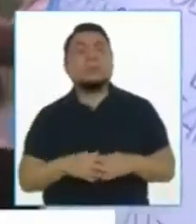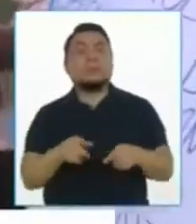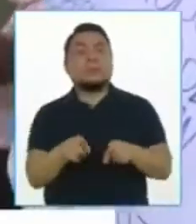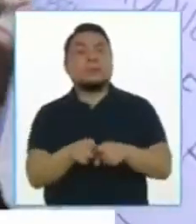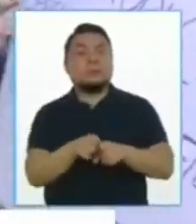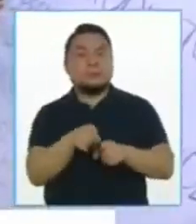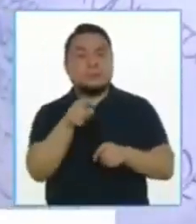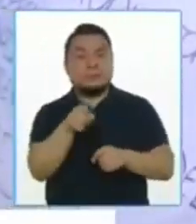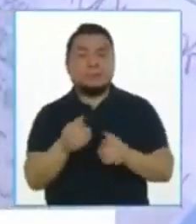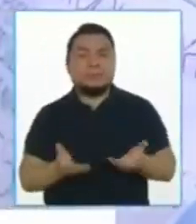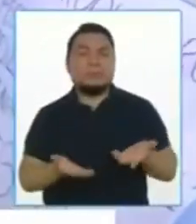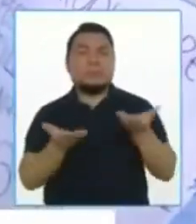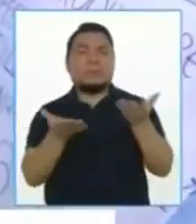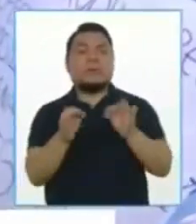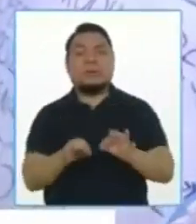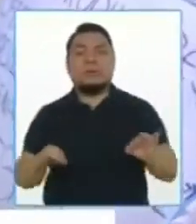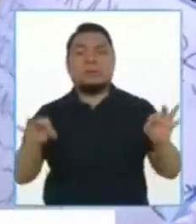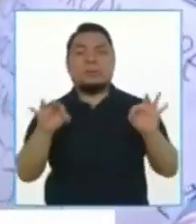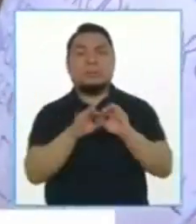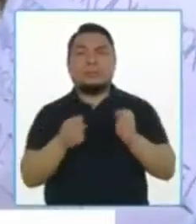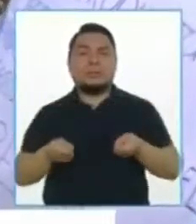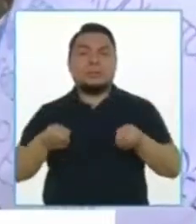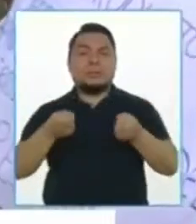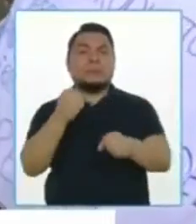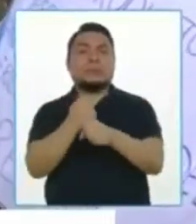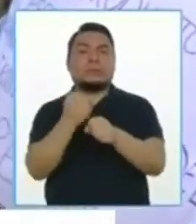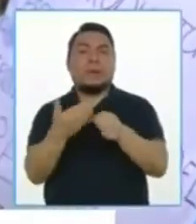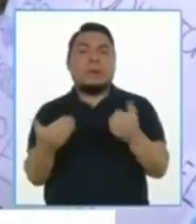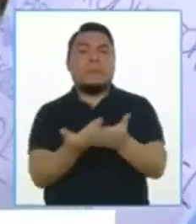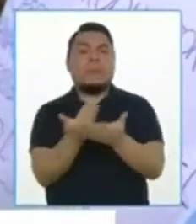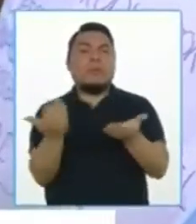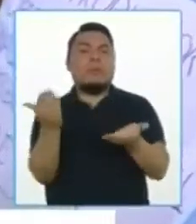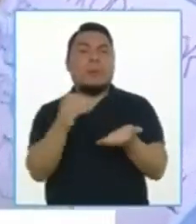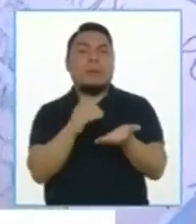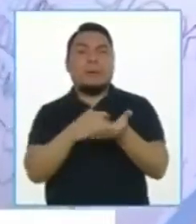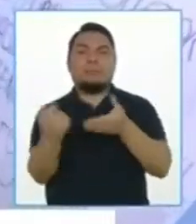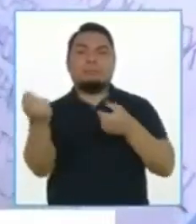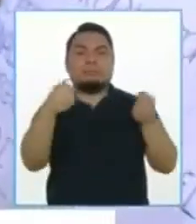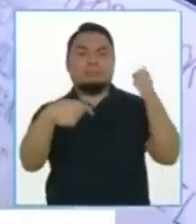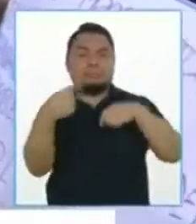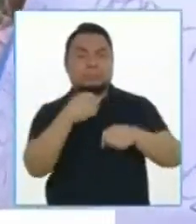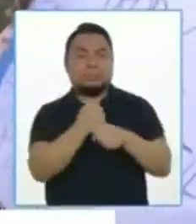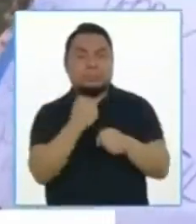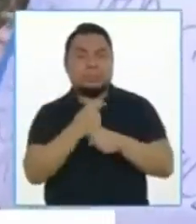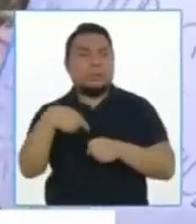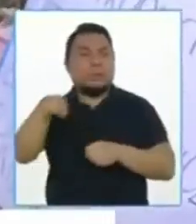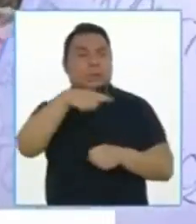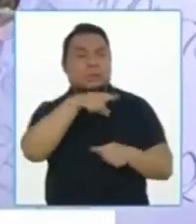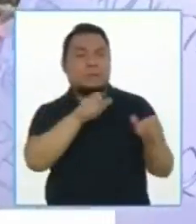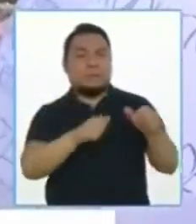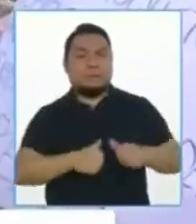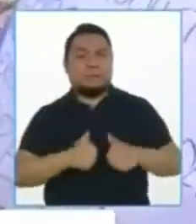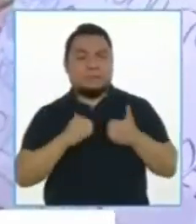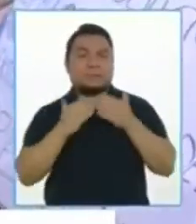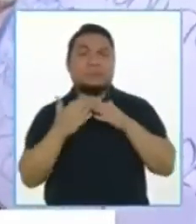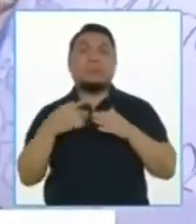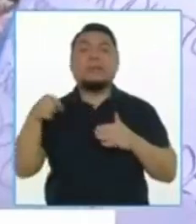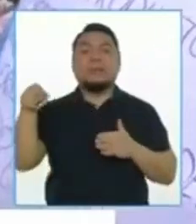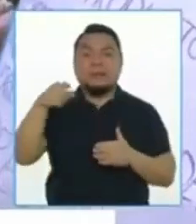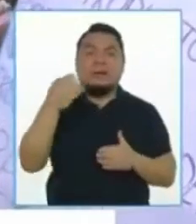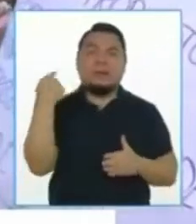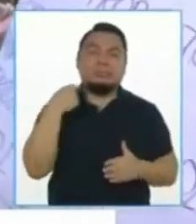también generar una importante fuente de empleo a pobladores que se han visto